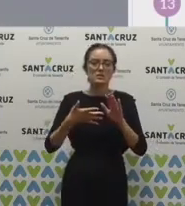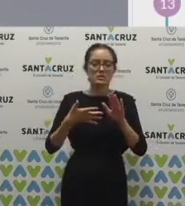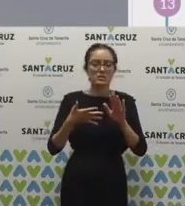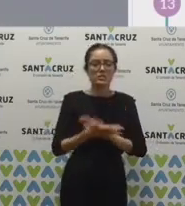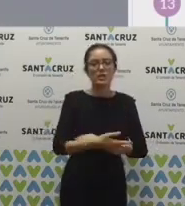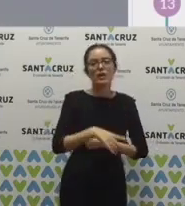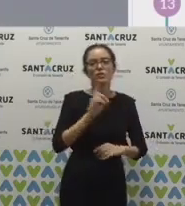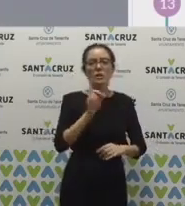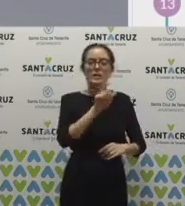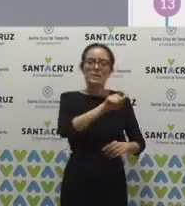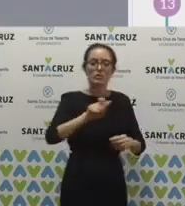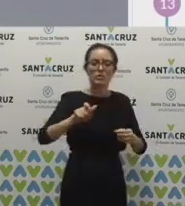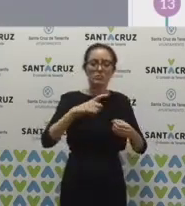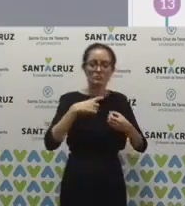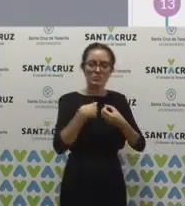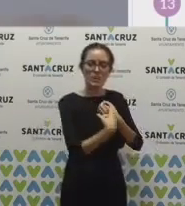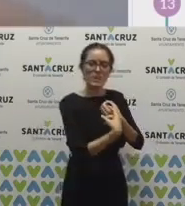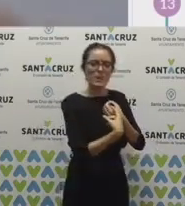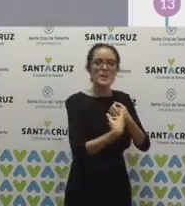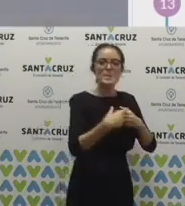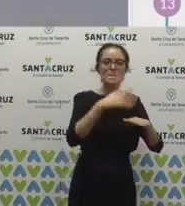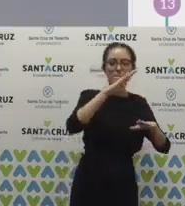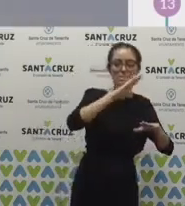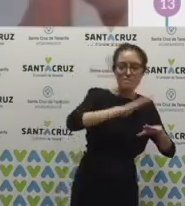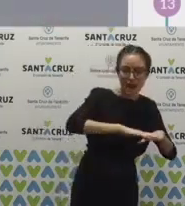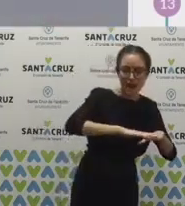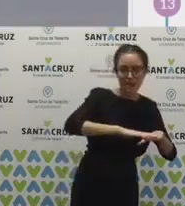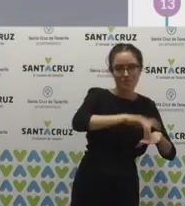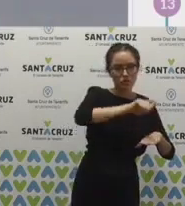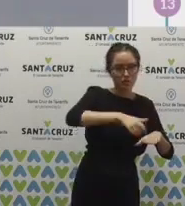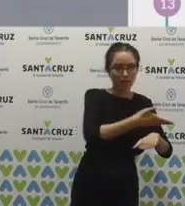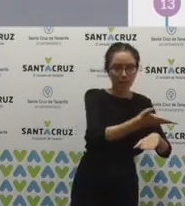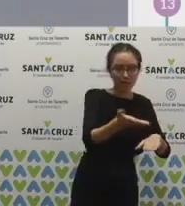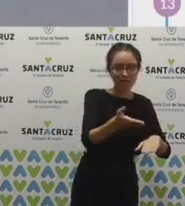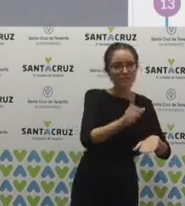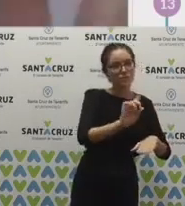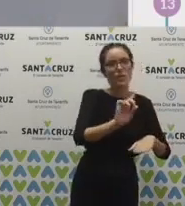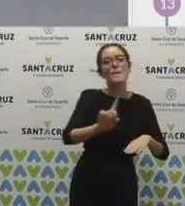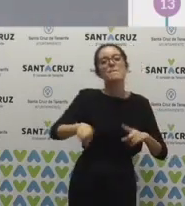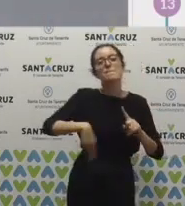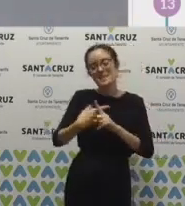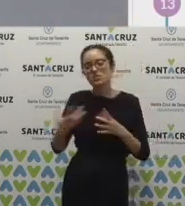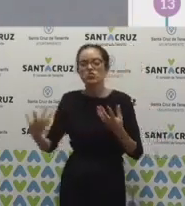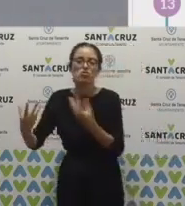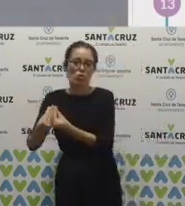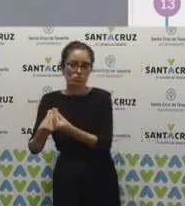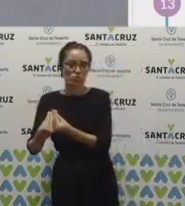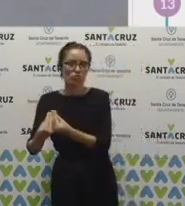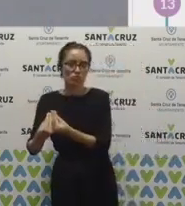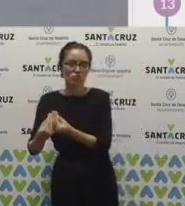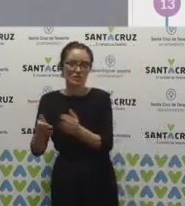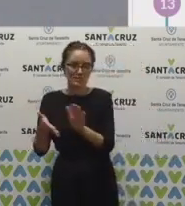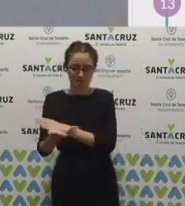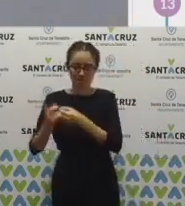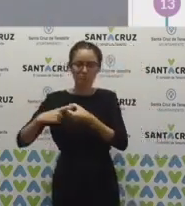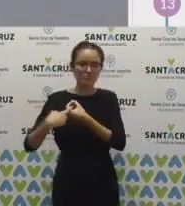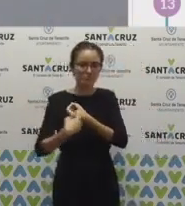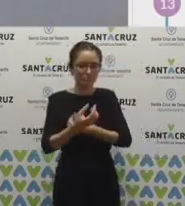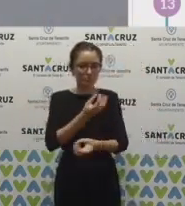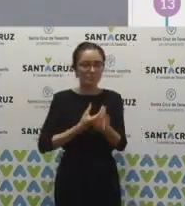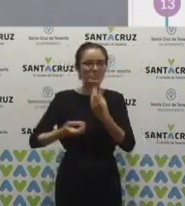grupo de gobierno para los ciudadanos sino con el com con el com y con el para es decir con los ciudadanos y para los ciudadanos